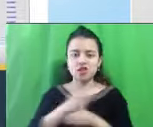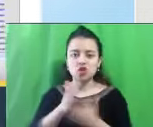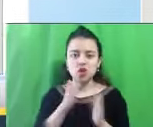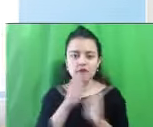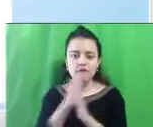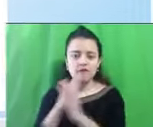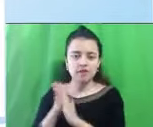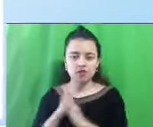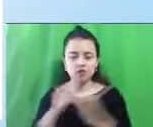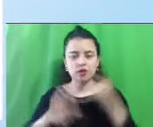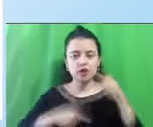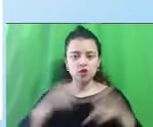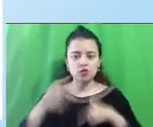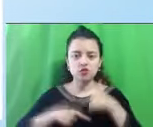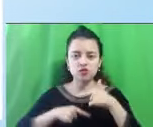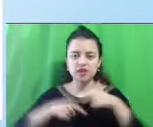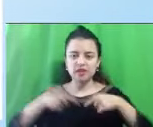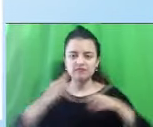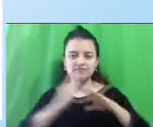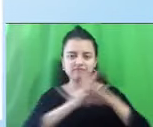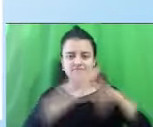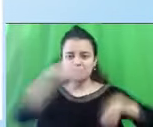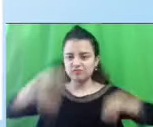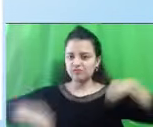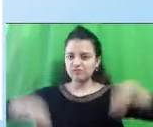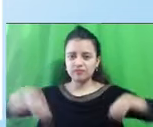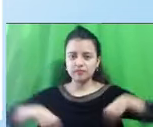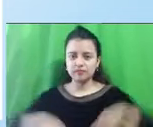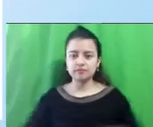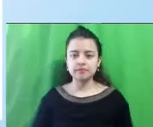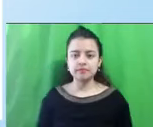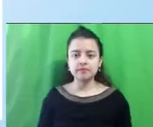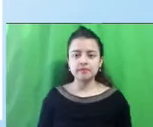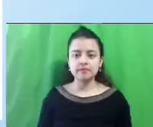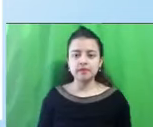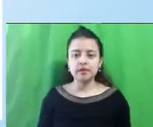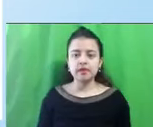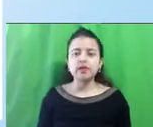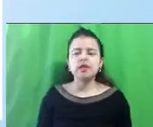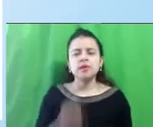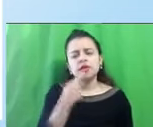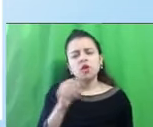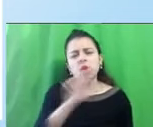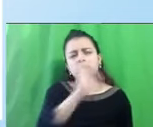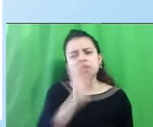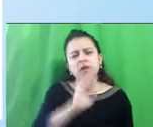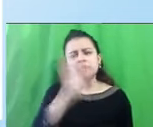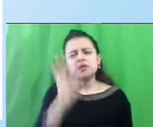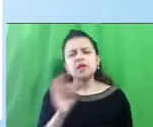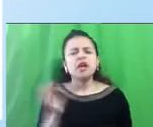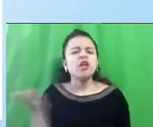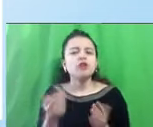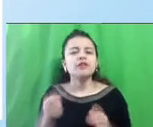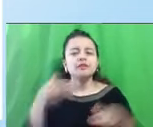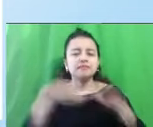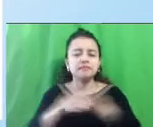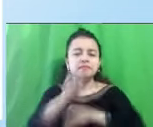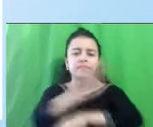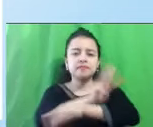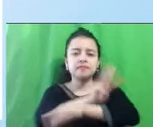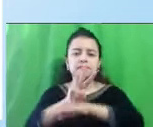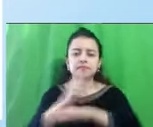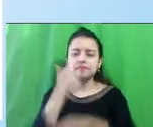del 82%. Todos estos porcentajes que yo les estoy dando, ustedes los pueden ver en la página web del municipio,